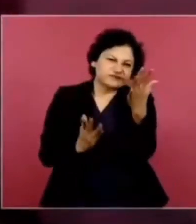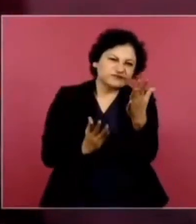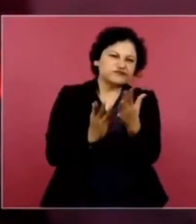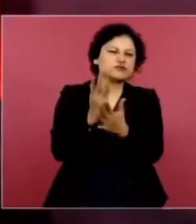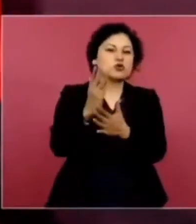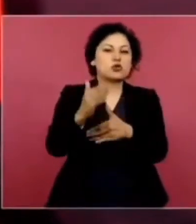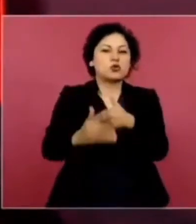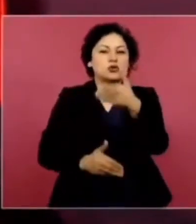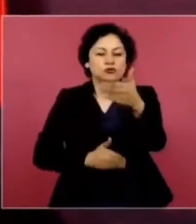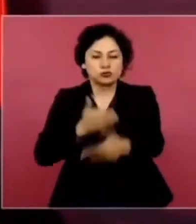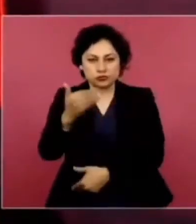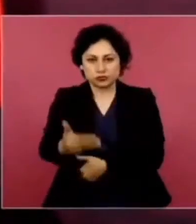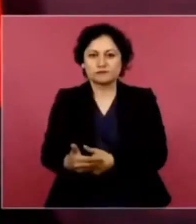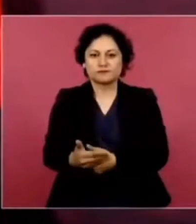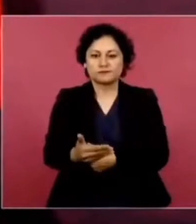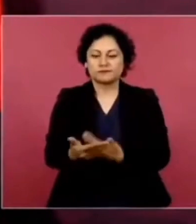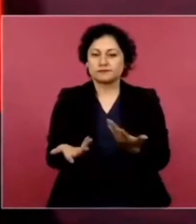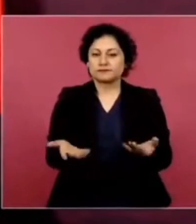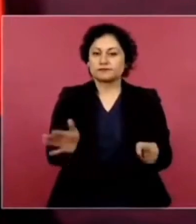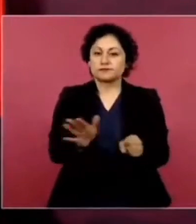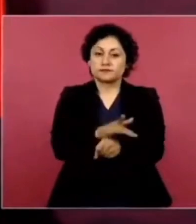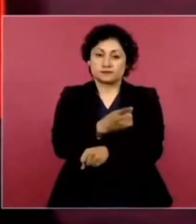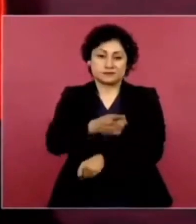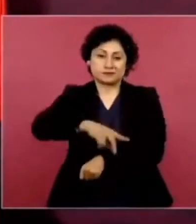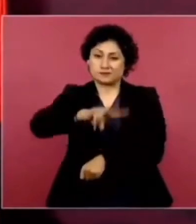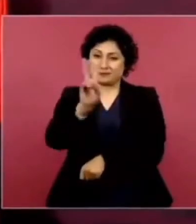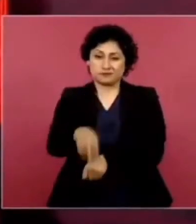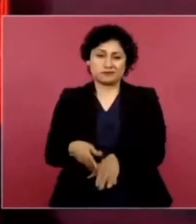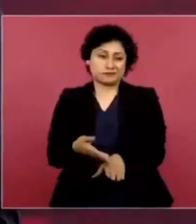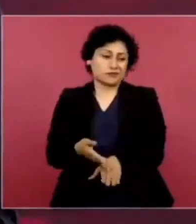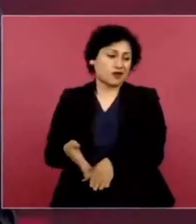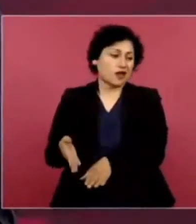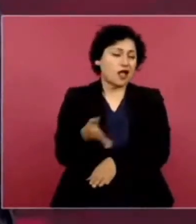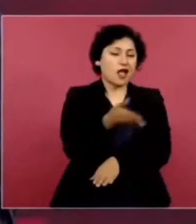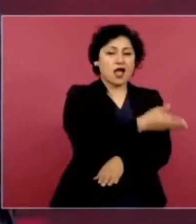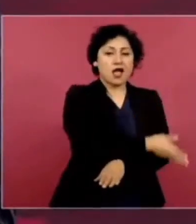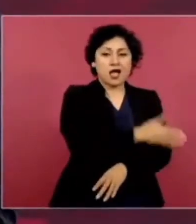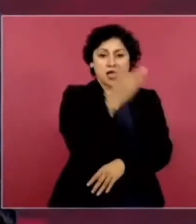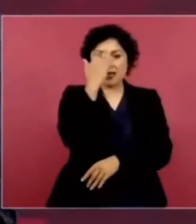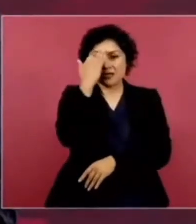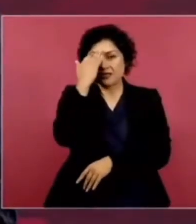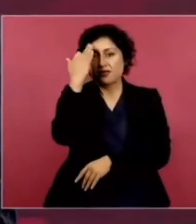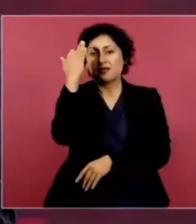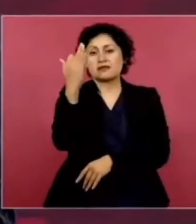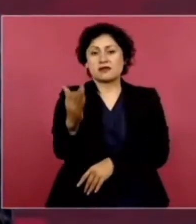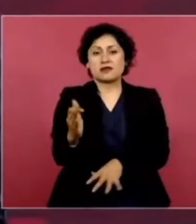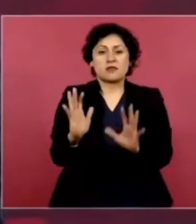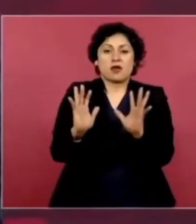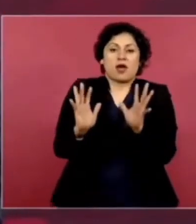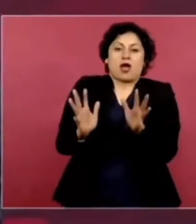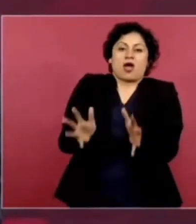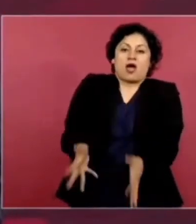porque se anquilosó, por eso hablaba yo del elefante